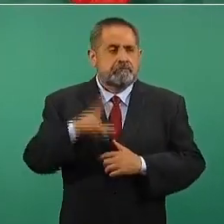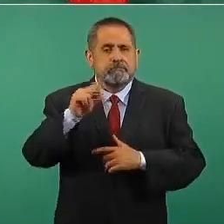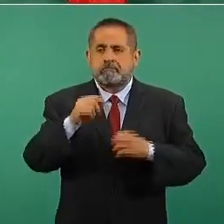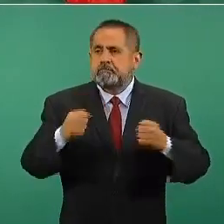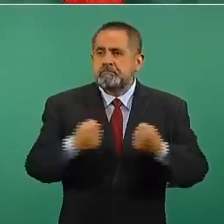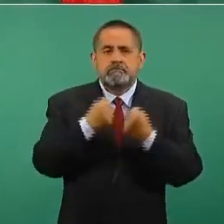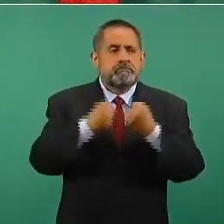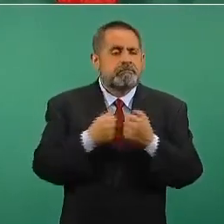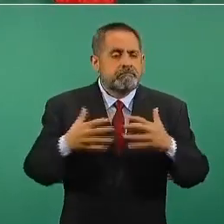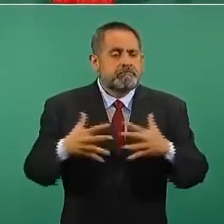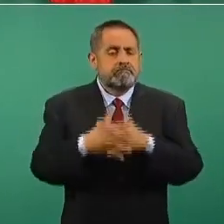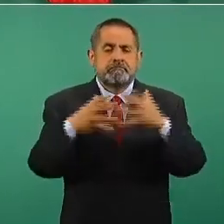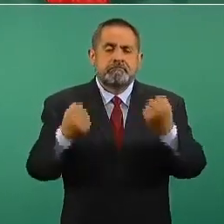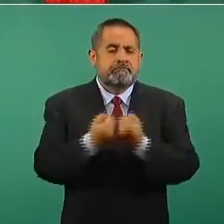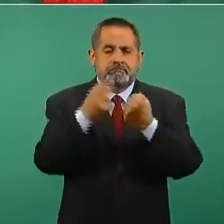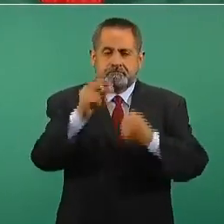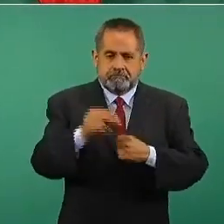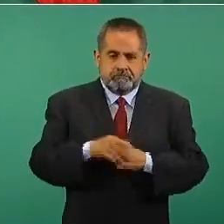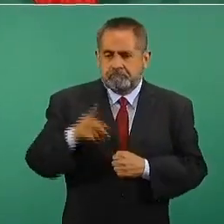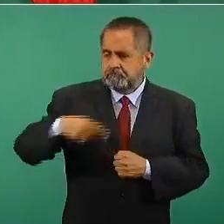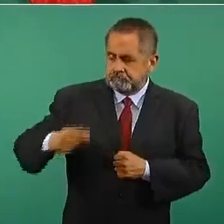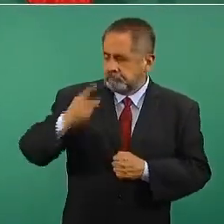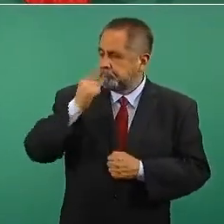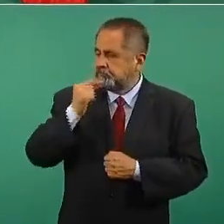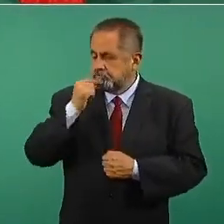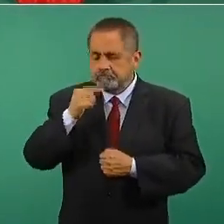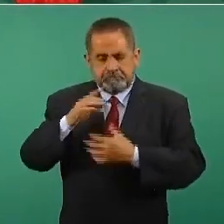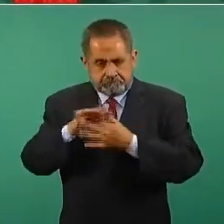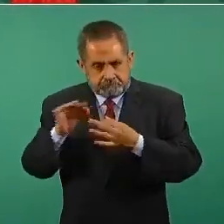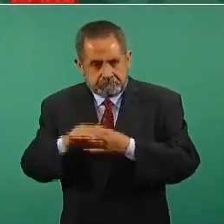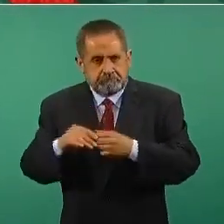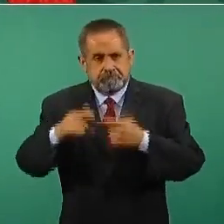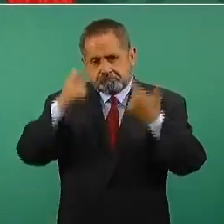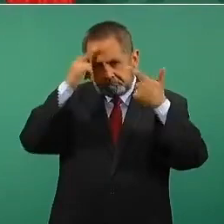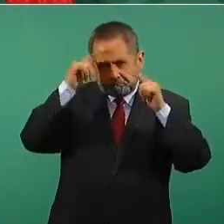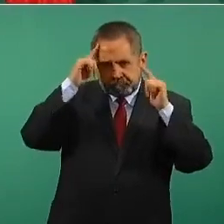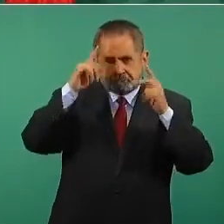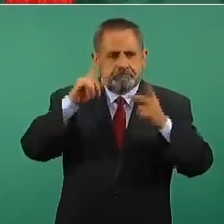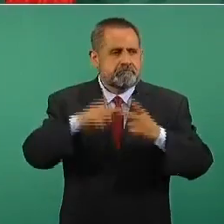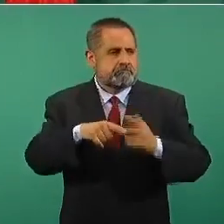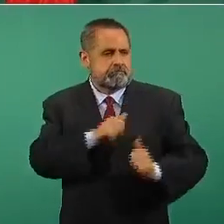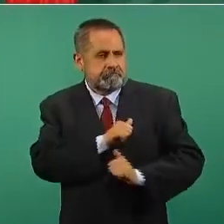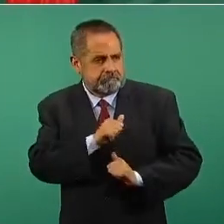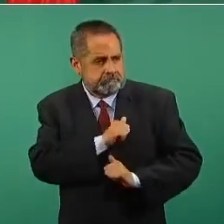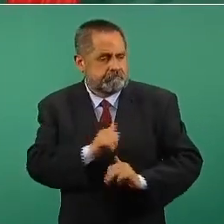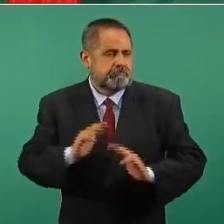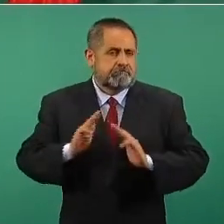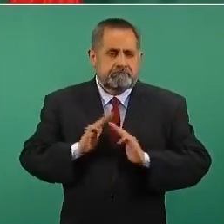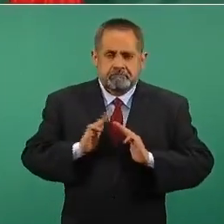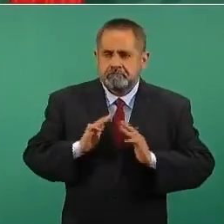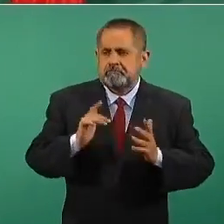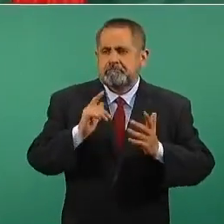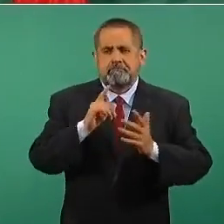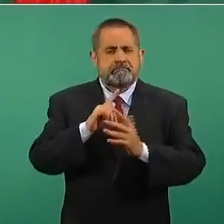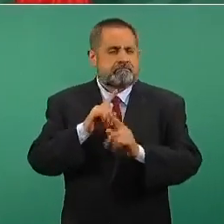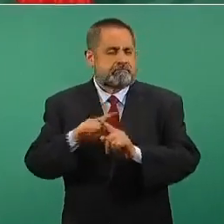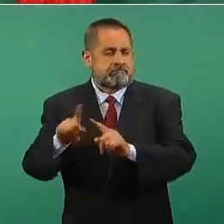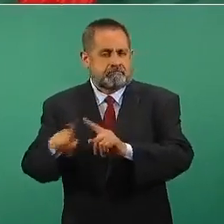violencia en policías, en marinos, en soldados,